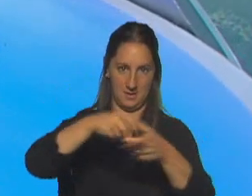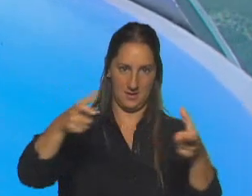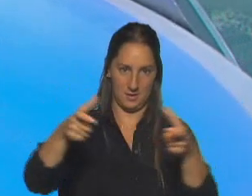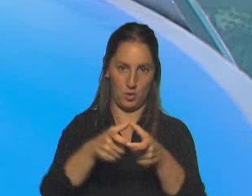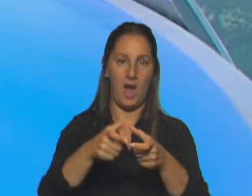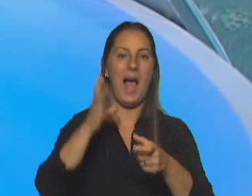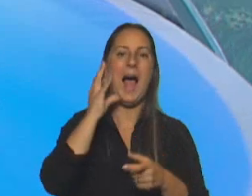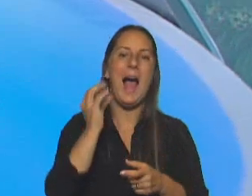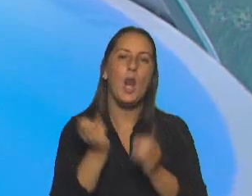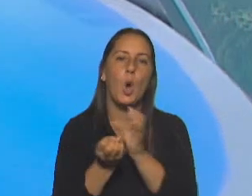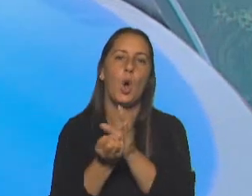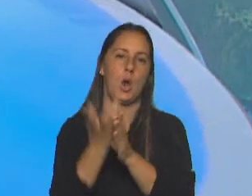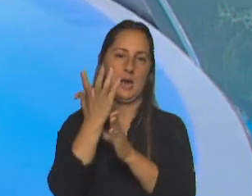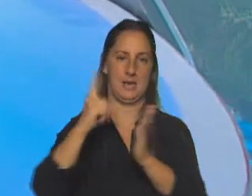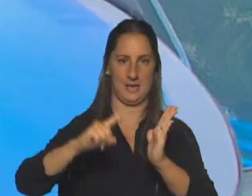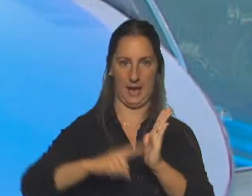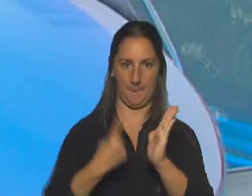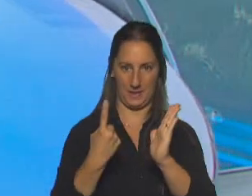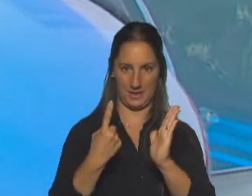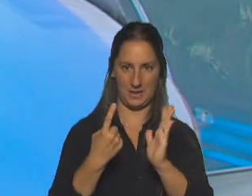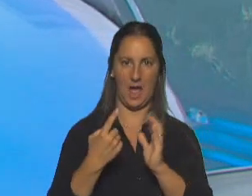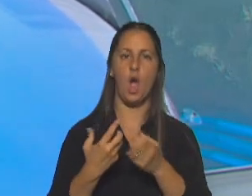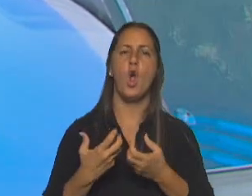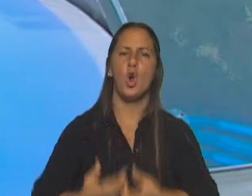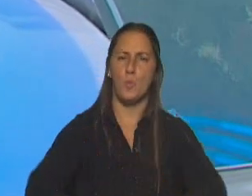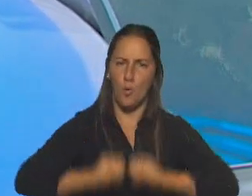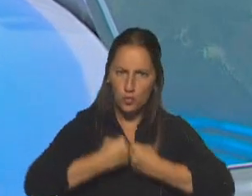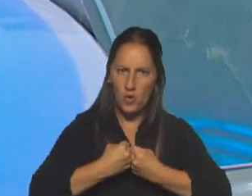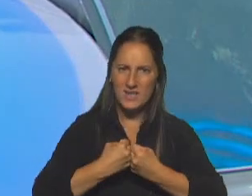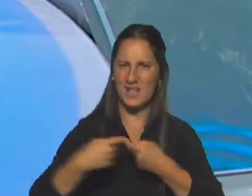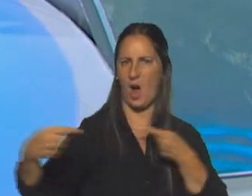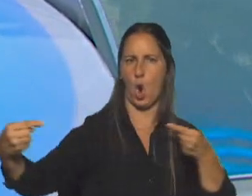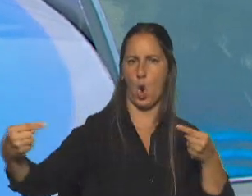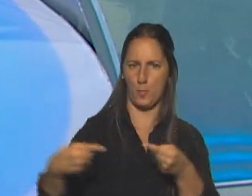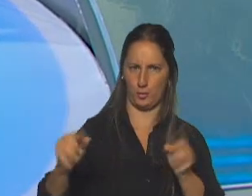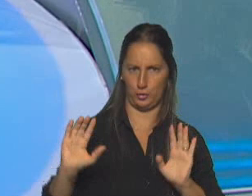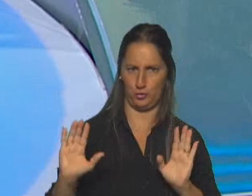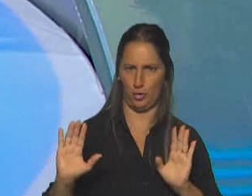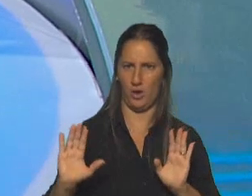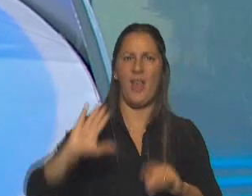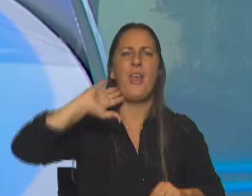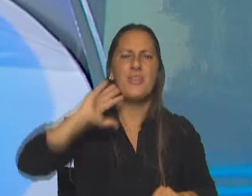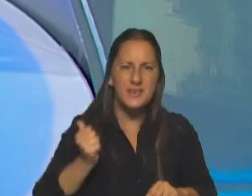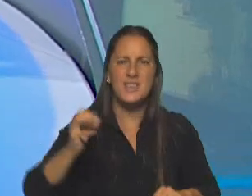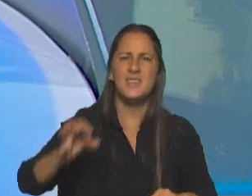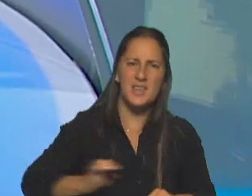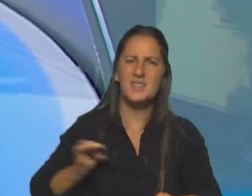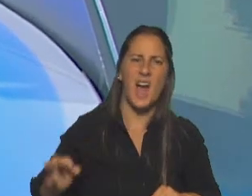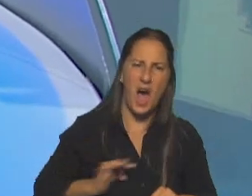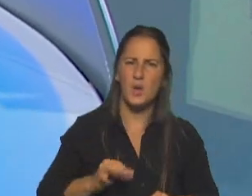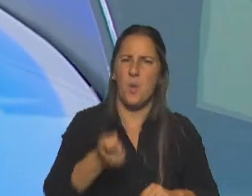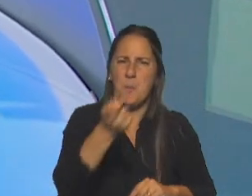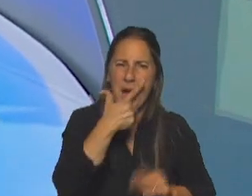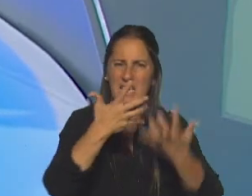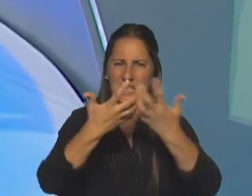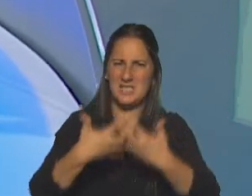en Capital, que sea una verdadera fuerza opositora para cortar con estos 16 años de macrismo ininterrumpido